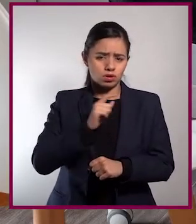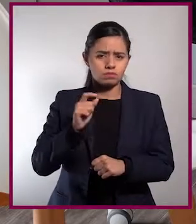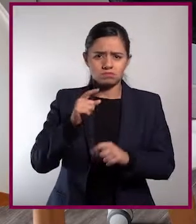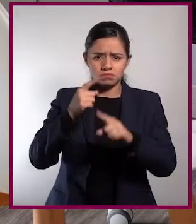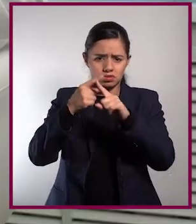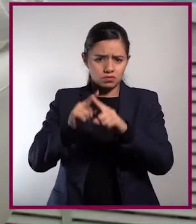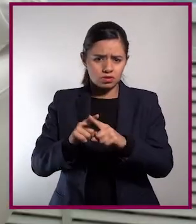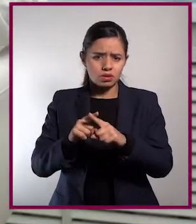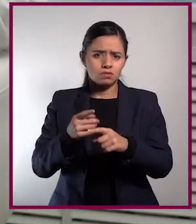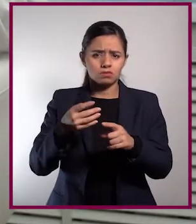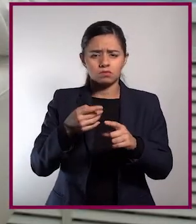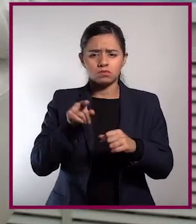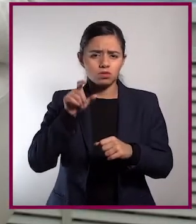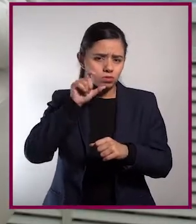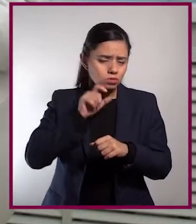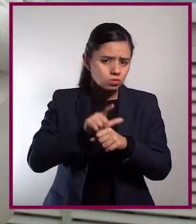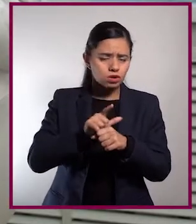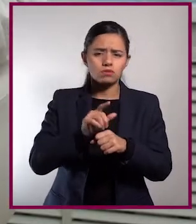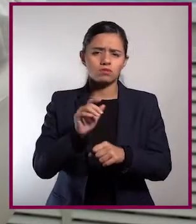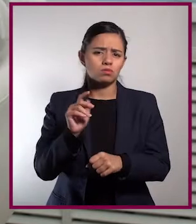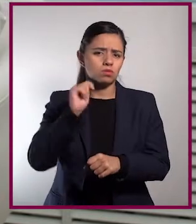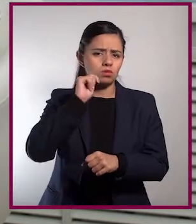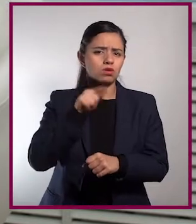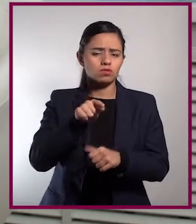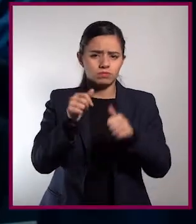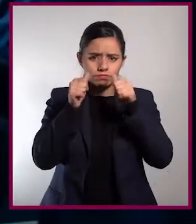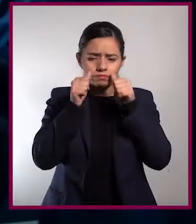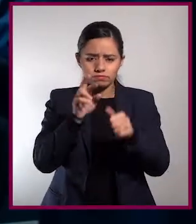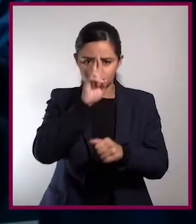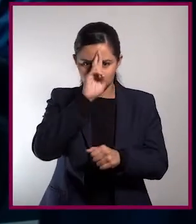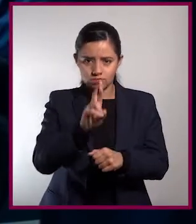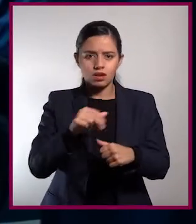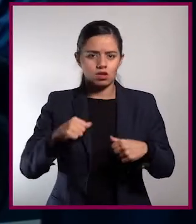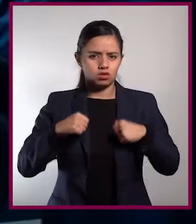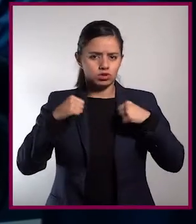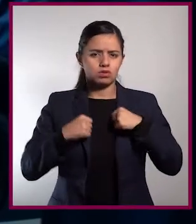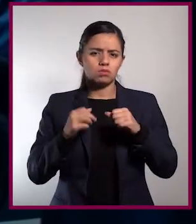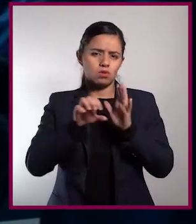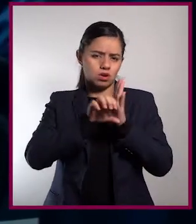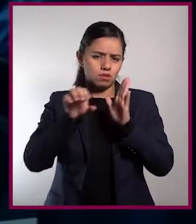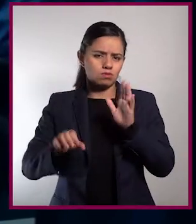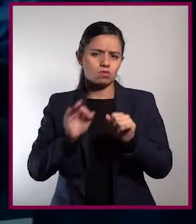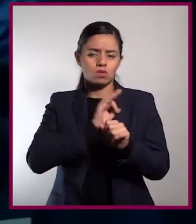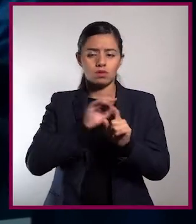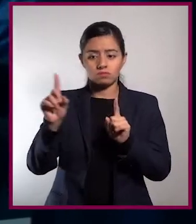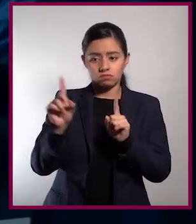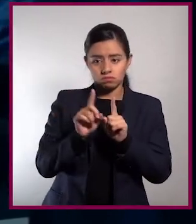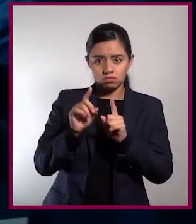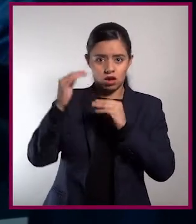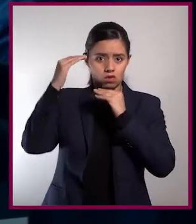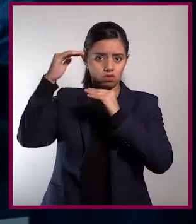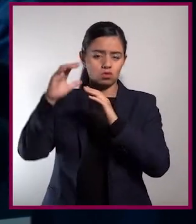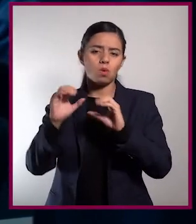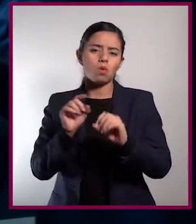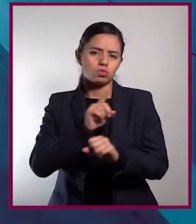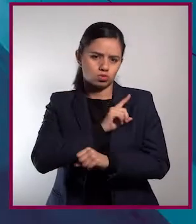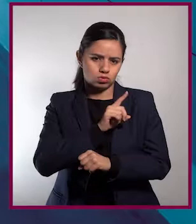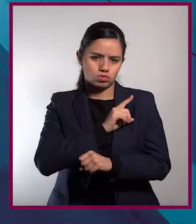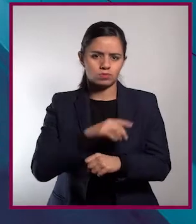del paciente es contar con privacidad en el momento de la consulta. Un adolescente, por ejemplo, puede estar acompañado o no por un